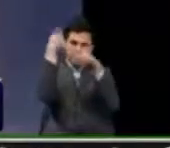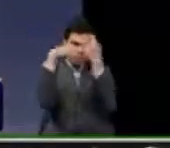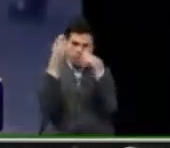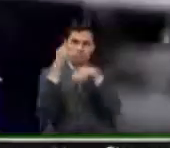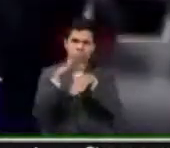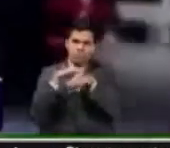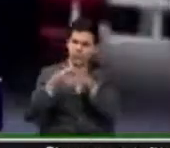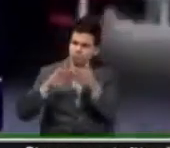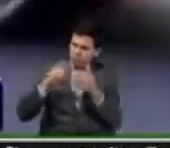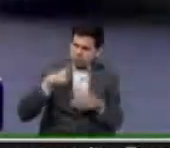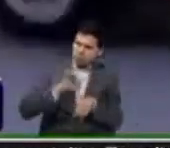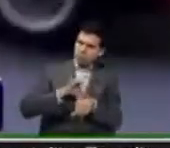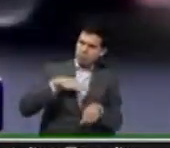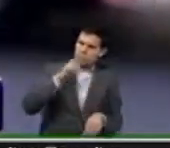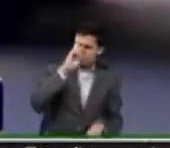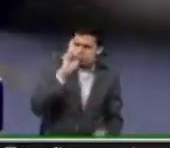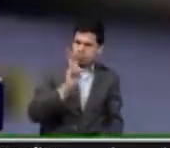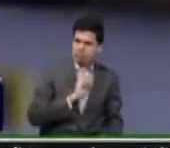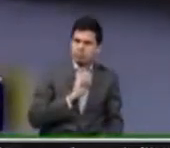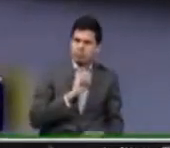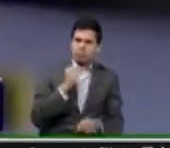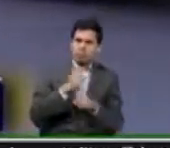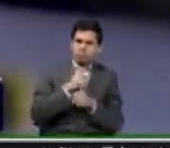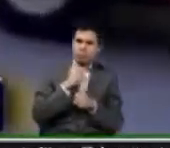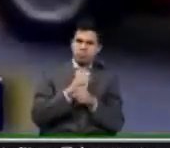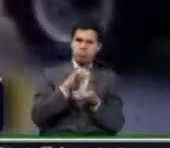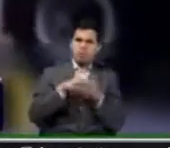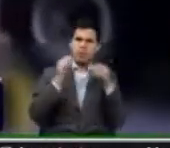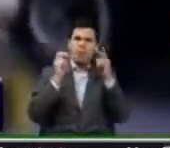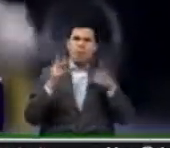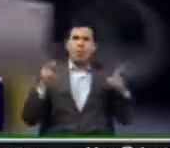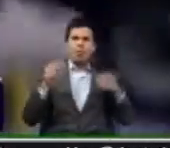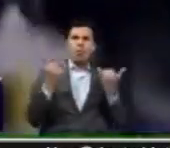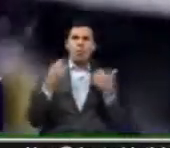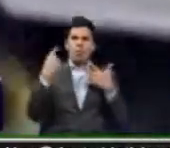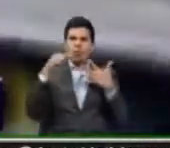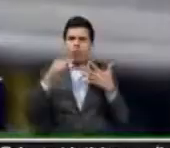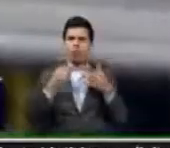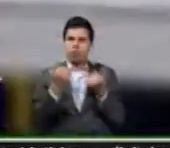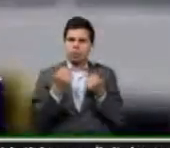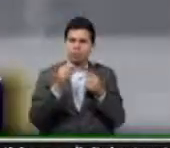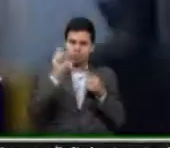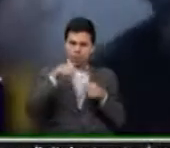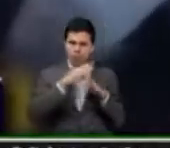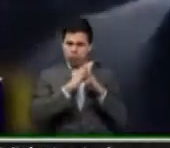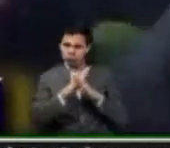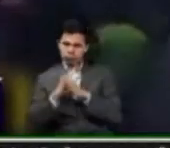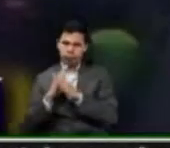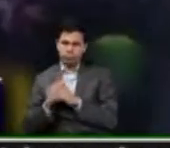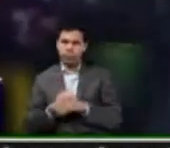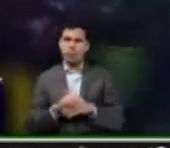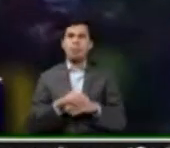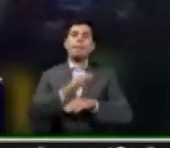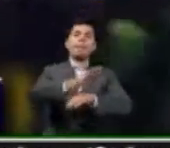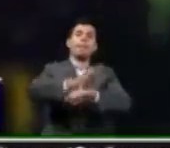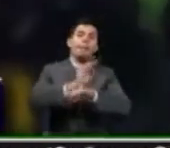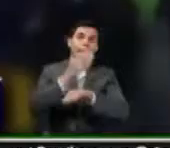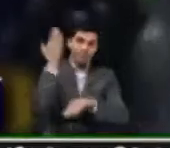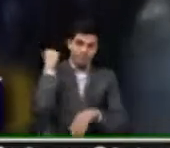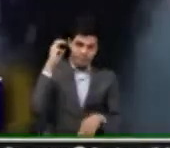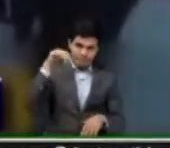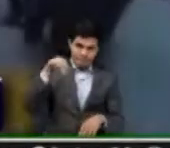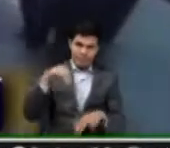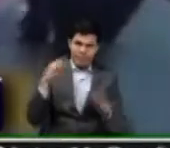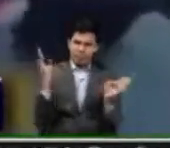defienden su permanencia en el espacio público y autoridades que realizan los operativos por recuperarlo. Finalizando la tarde de este martes,